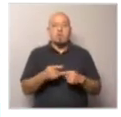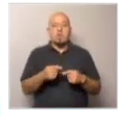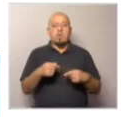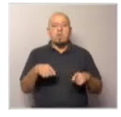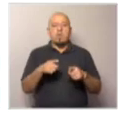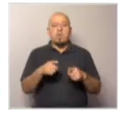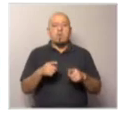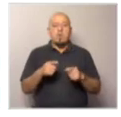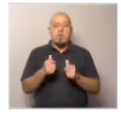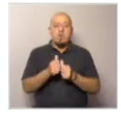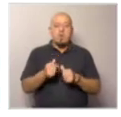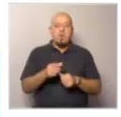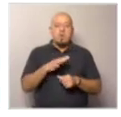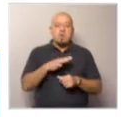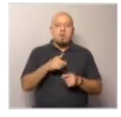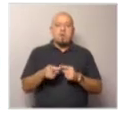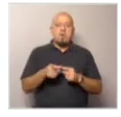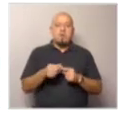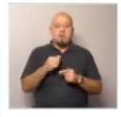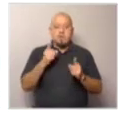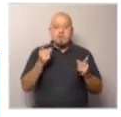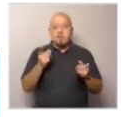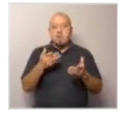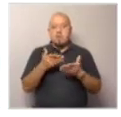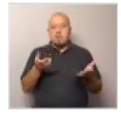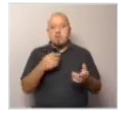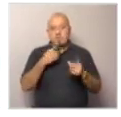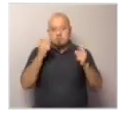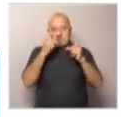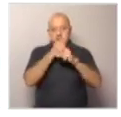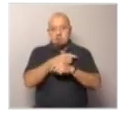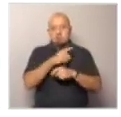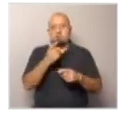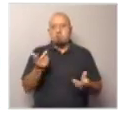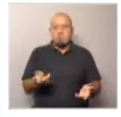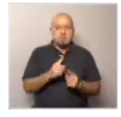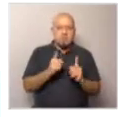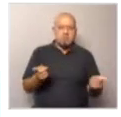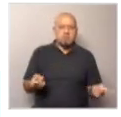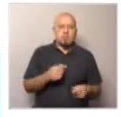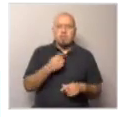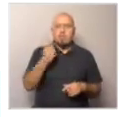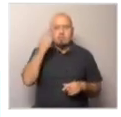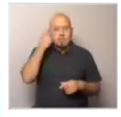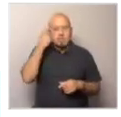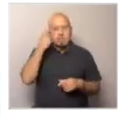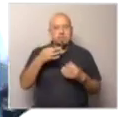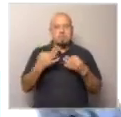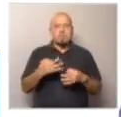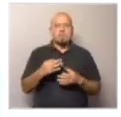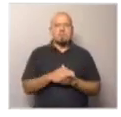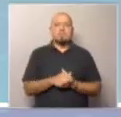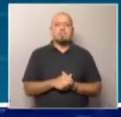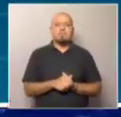articulando con ellos, ¿no? Pero ha sido como una experiencia bastante única, digamos. No te encontrás con vecinos así y vecinas tan fácil.